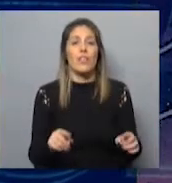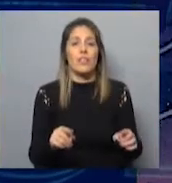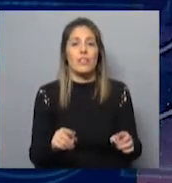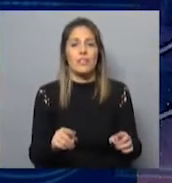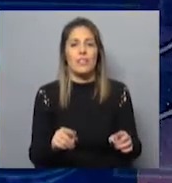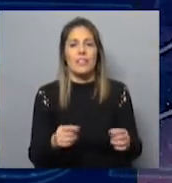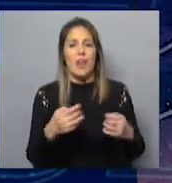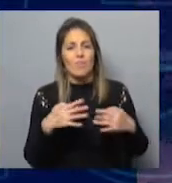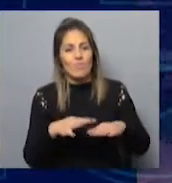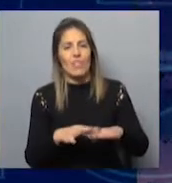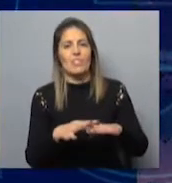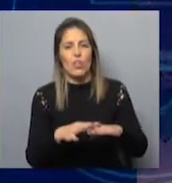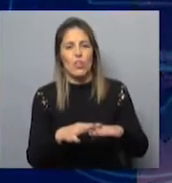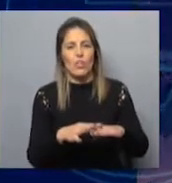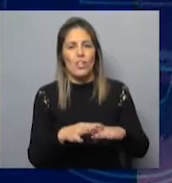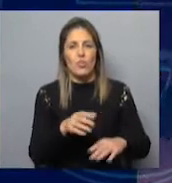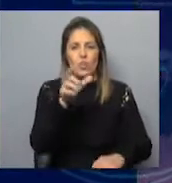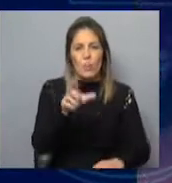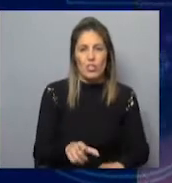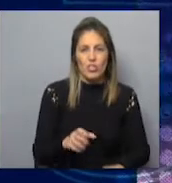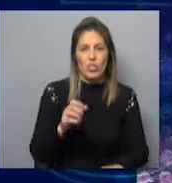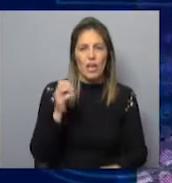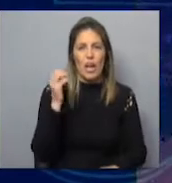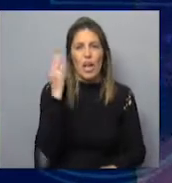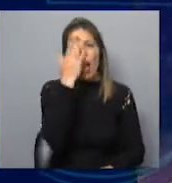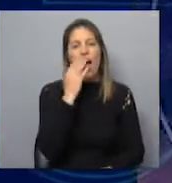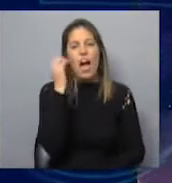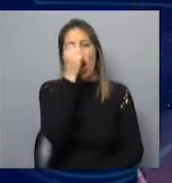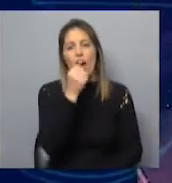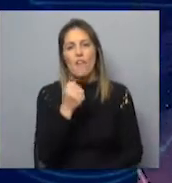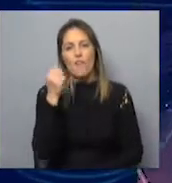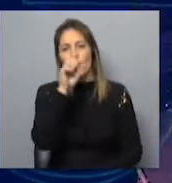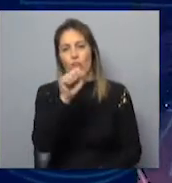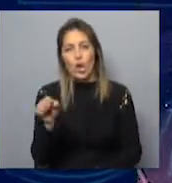intersecciones que es una persona pero no es lo mismo